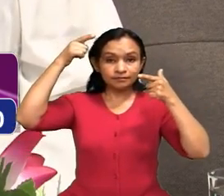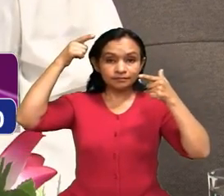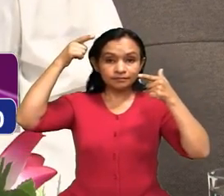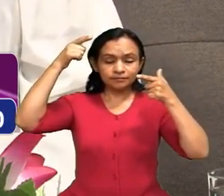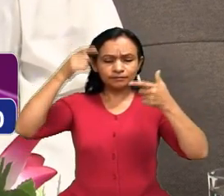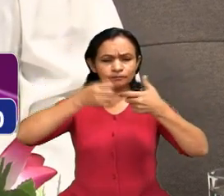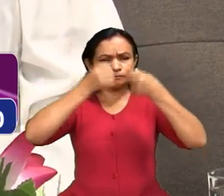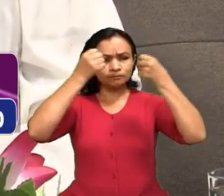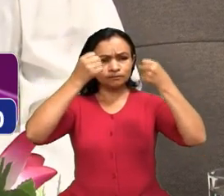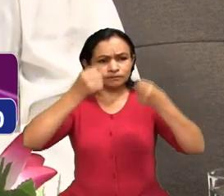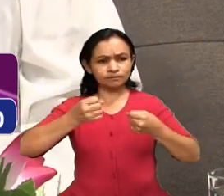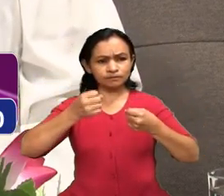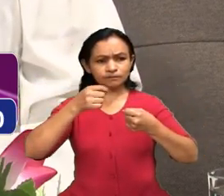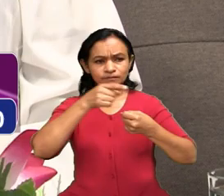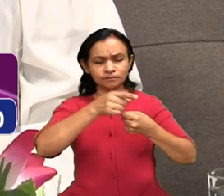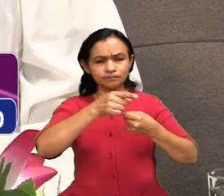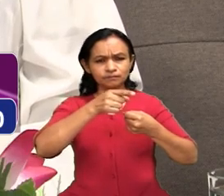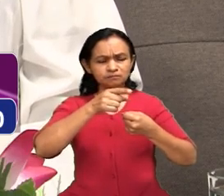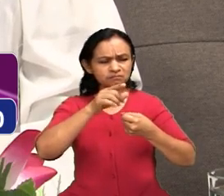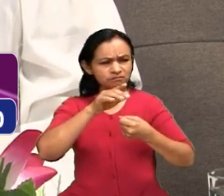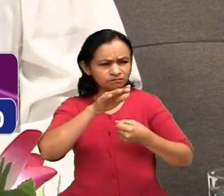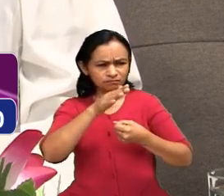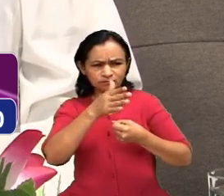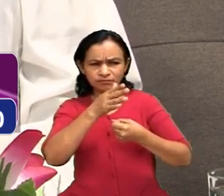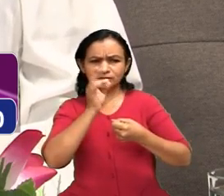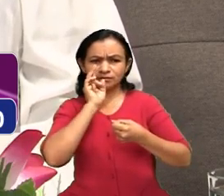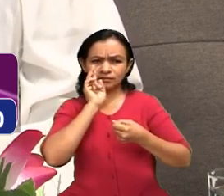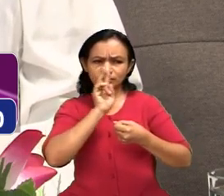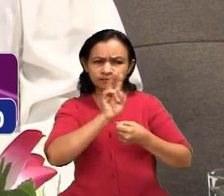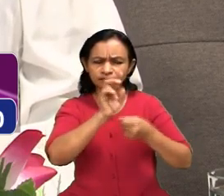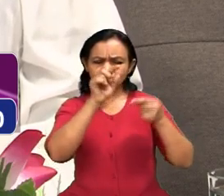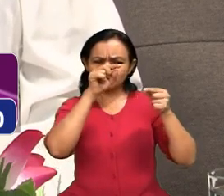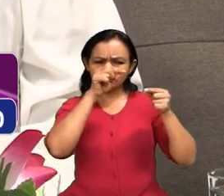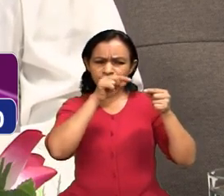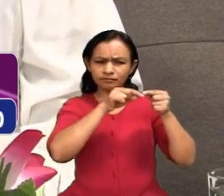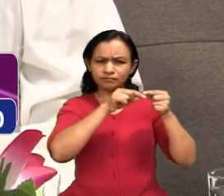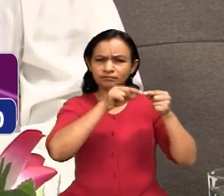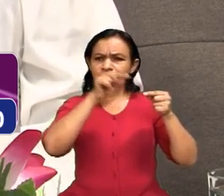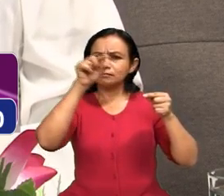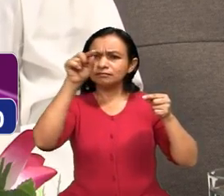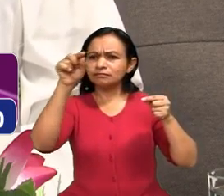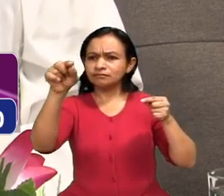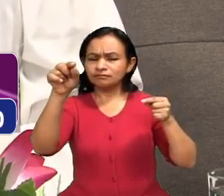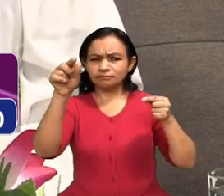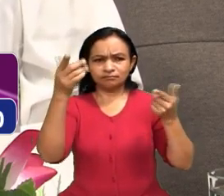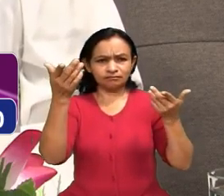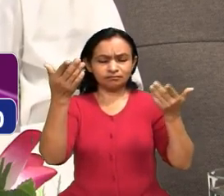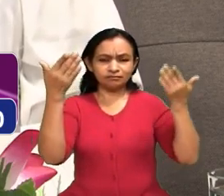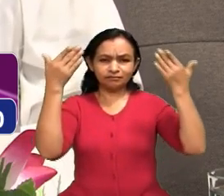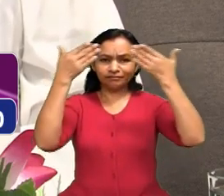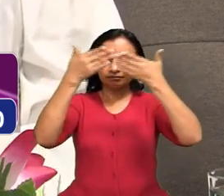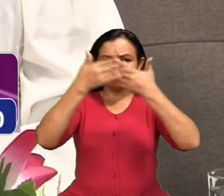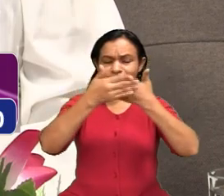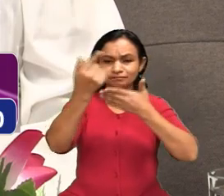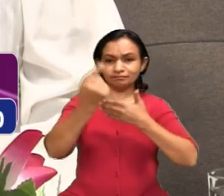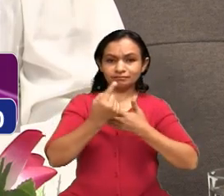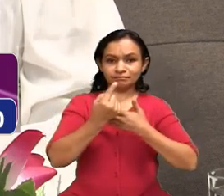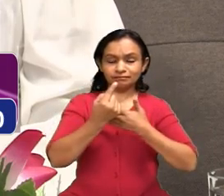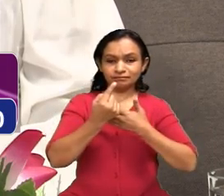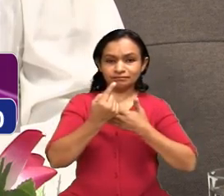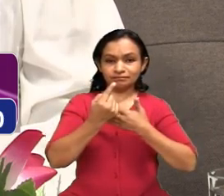un hombre ubicuo, lo habían visto por aquí y también por allá. De noche se aparecía en